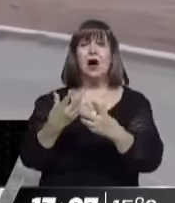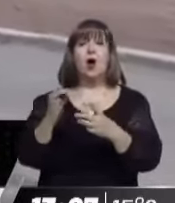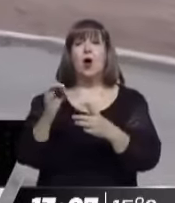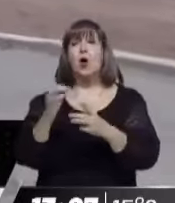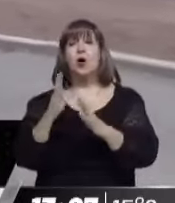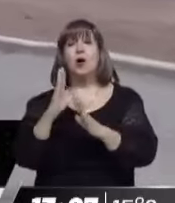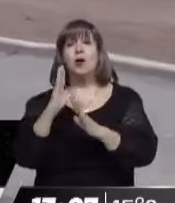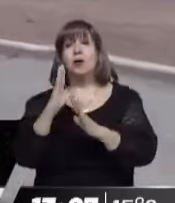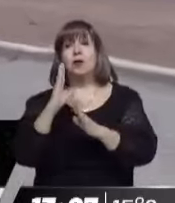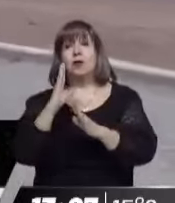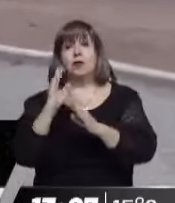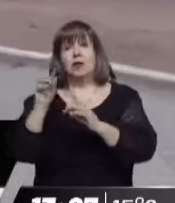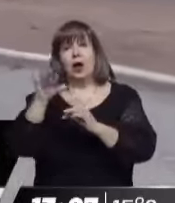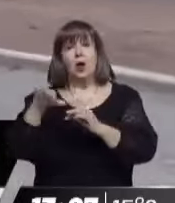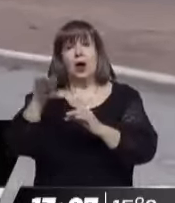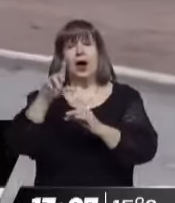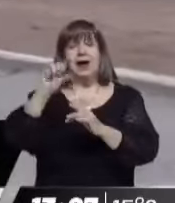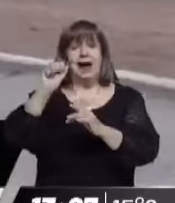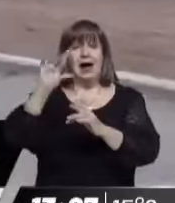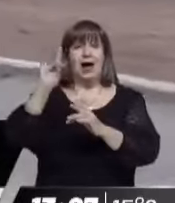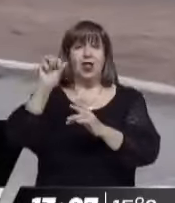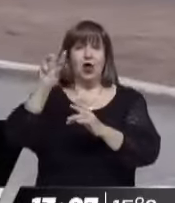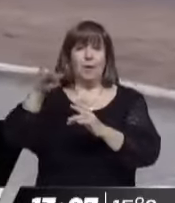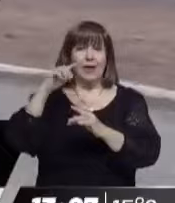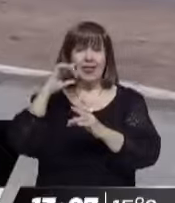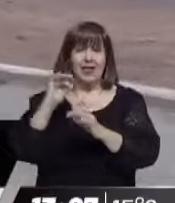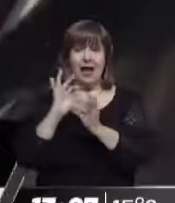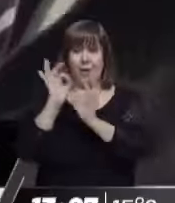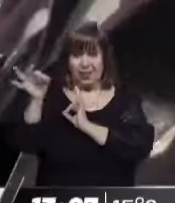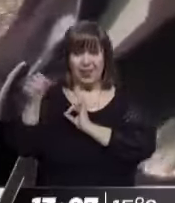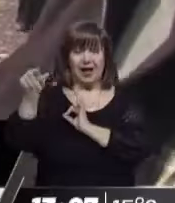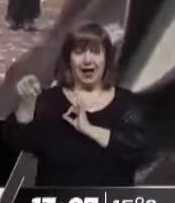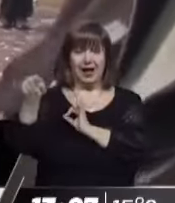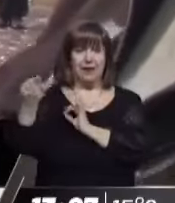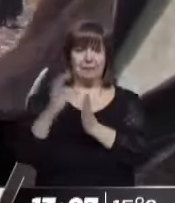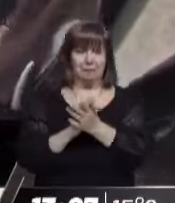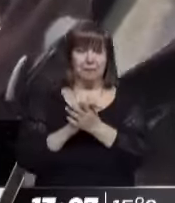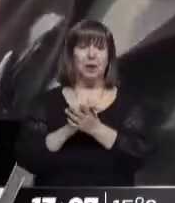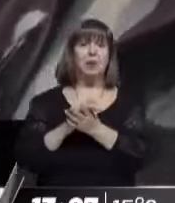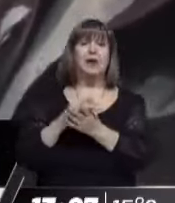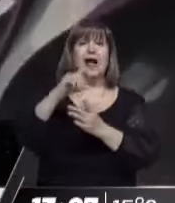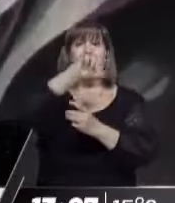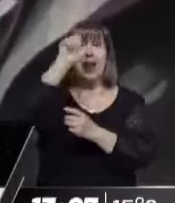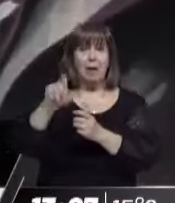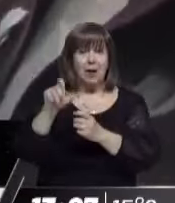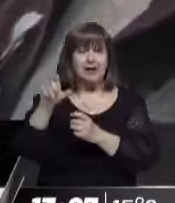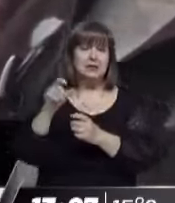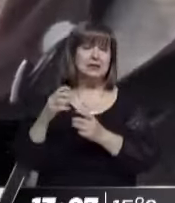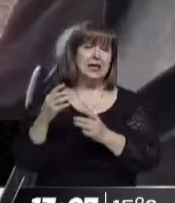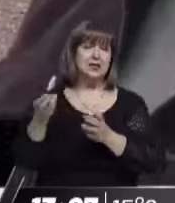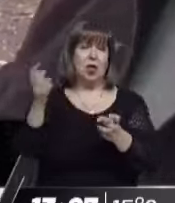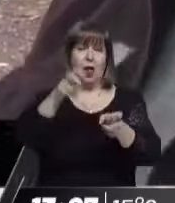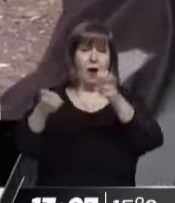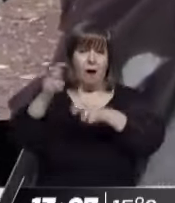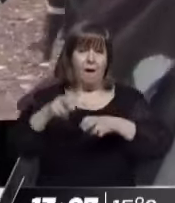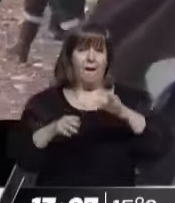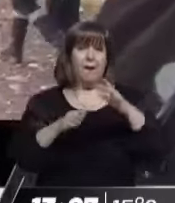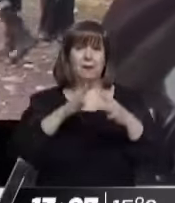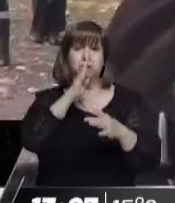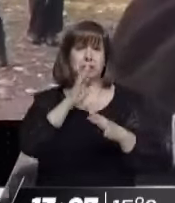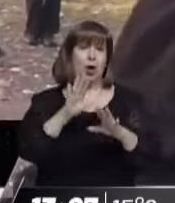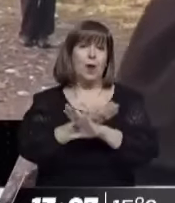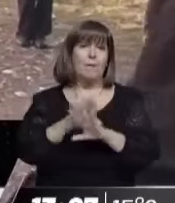dormida para acá, porque desde La Paz ya viene colapsado. Se estuvieron trabajando tres dotaciones, dos de Guaymallén y una de